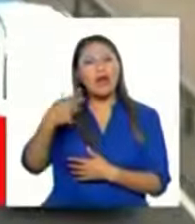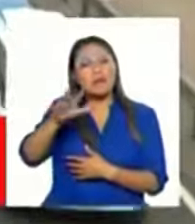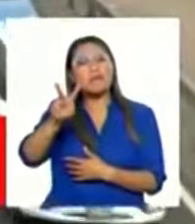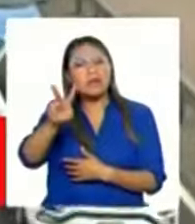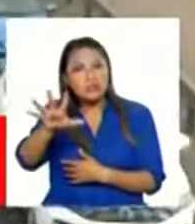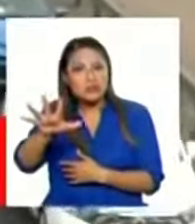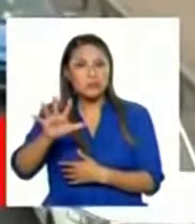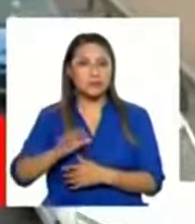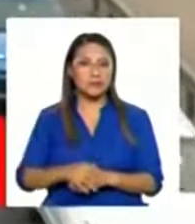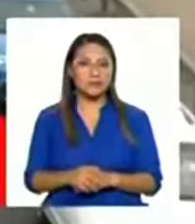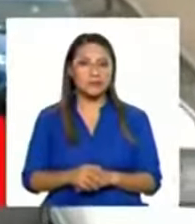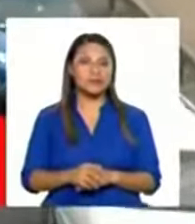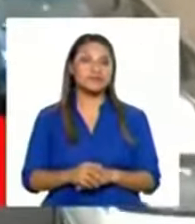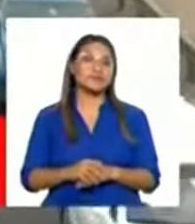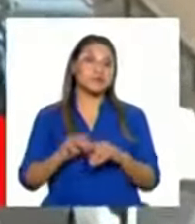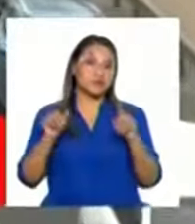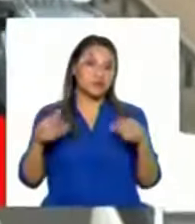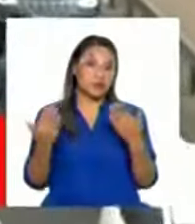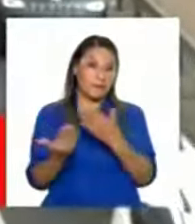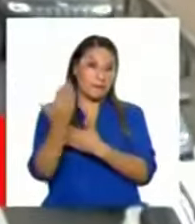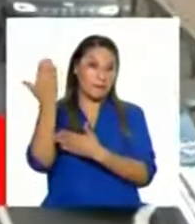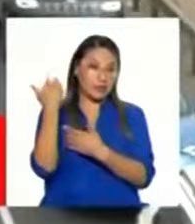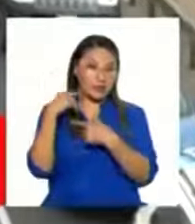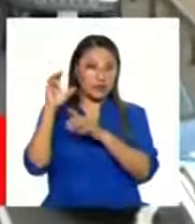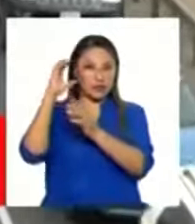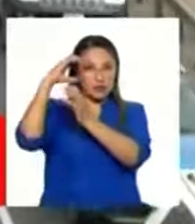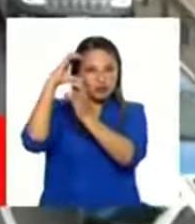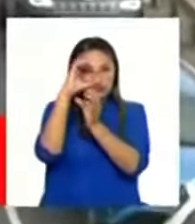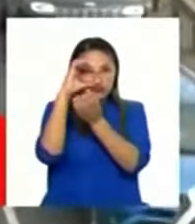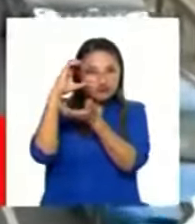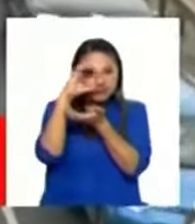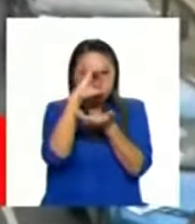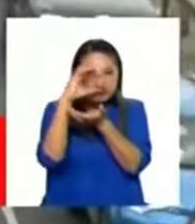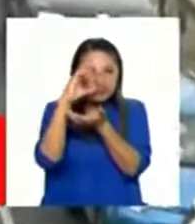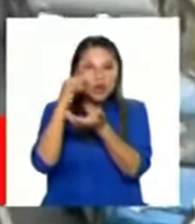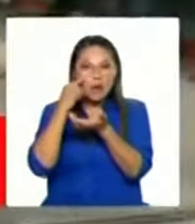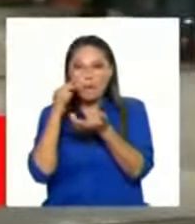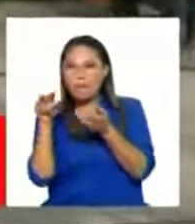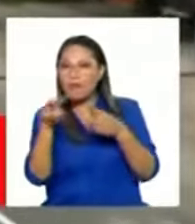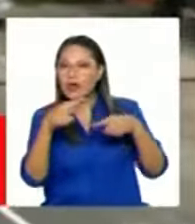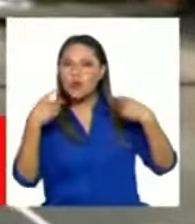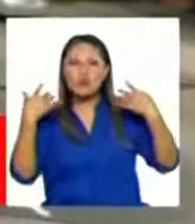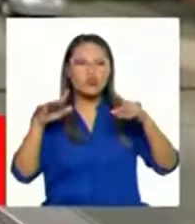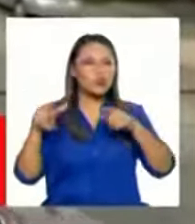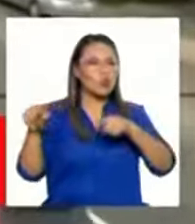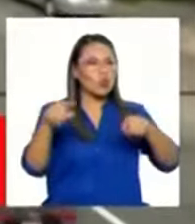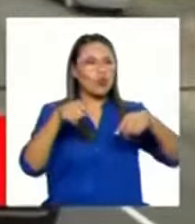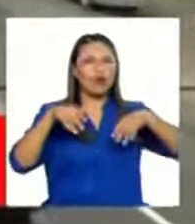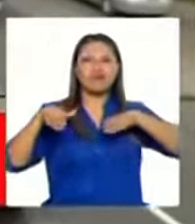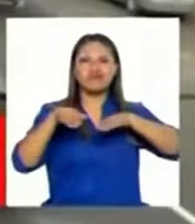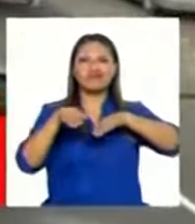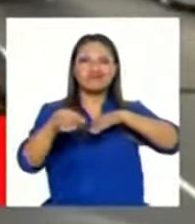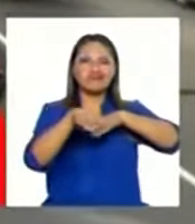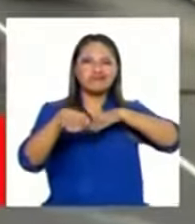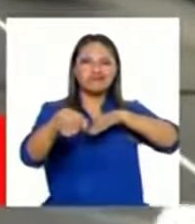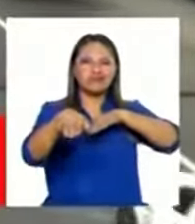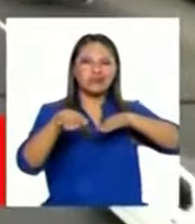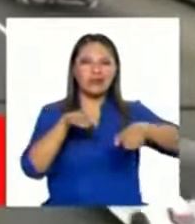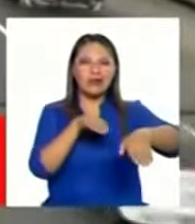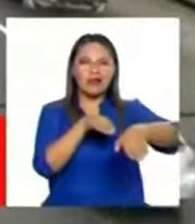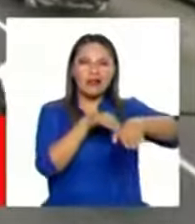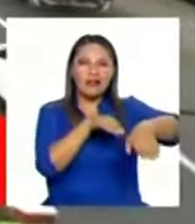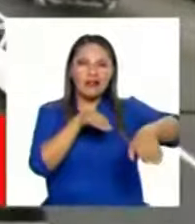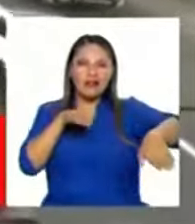25. Durante la mañana, cámaras de TV Perú captaron la gran congestión vehicular generada a la altura del peaje Villa El Salvador en